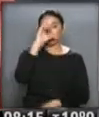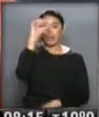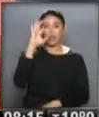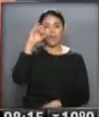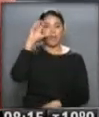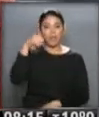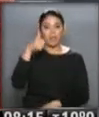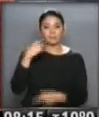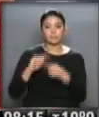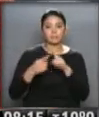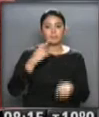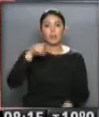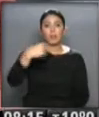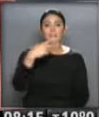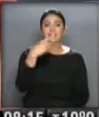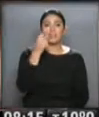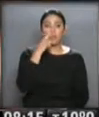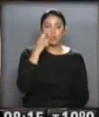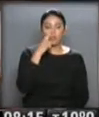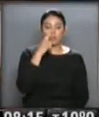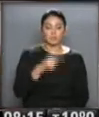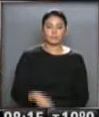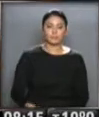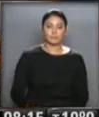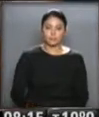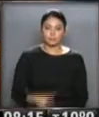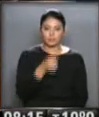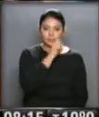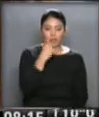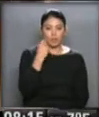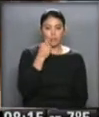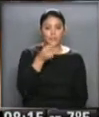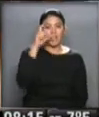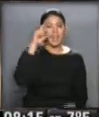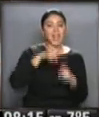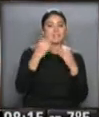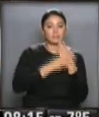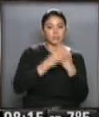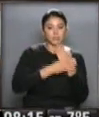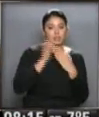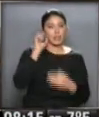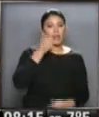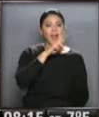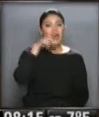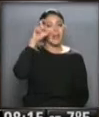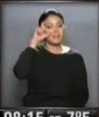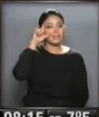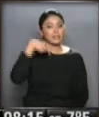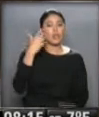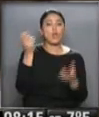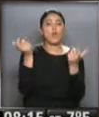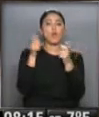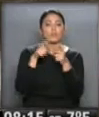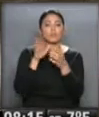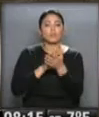en el recinto será el próximo 26 de junio. El pliego de la ex ministra Nilda Garré fue aprobado por la Comisión de